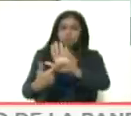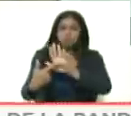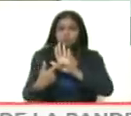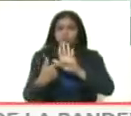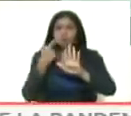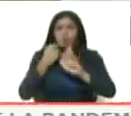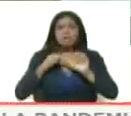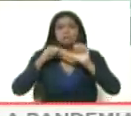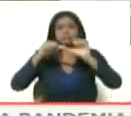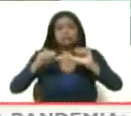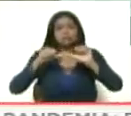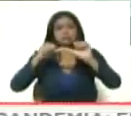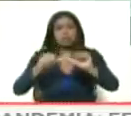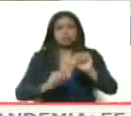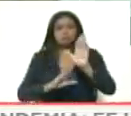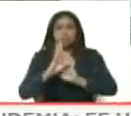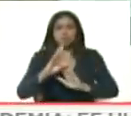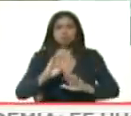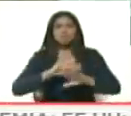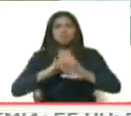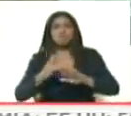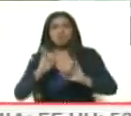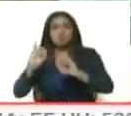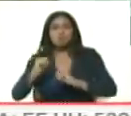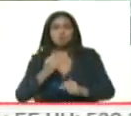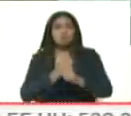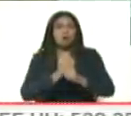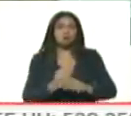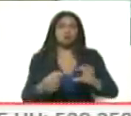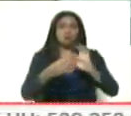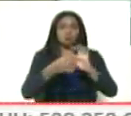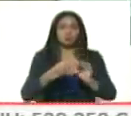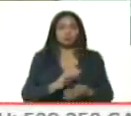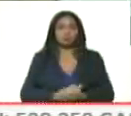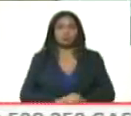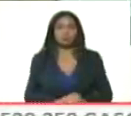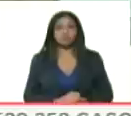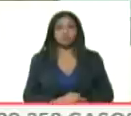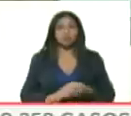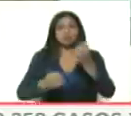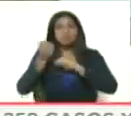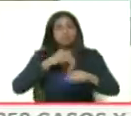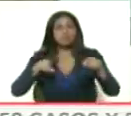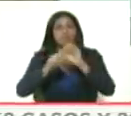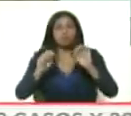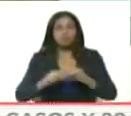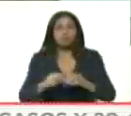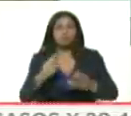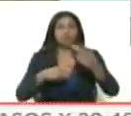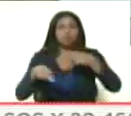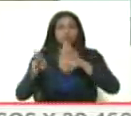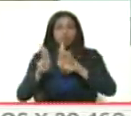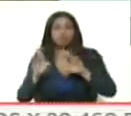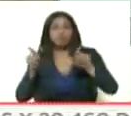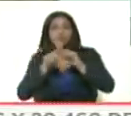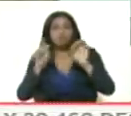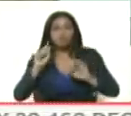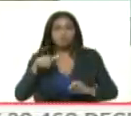seguir, pues están trabajando juntos para defender y construir